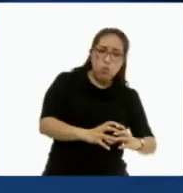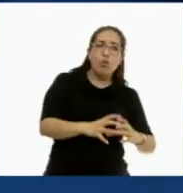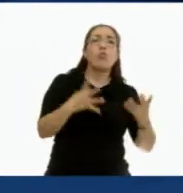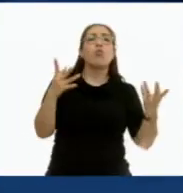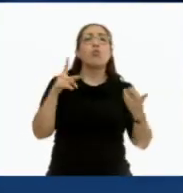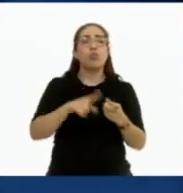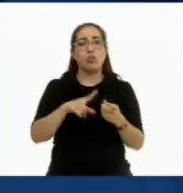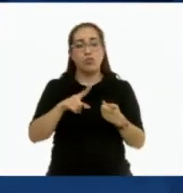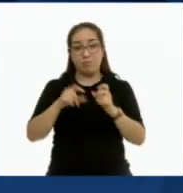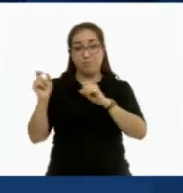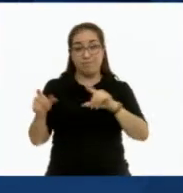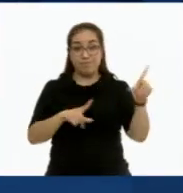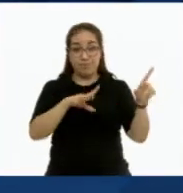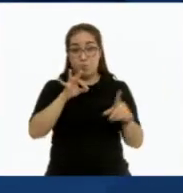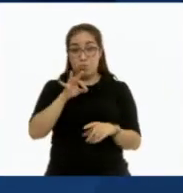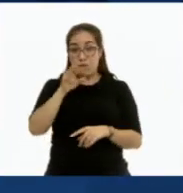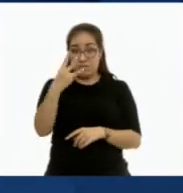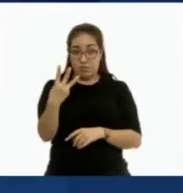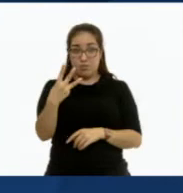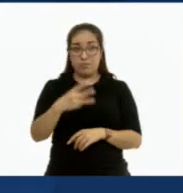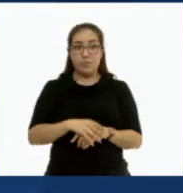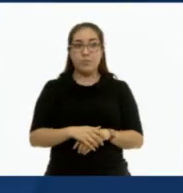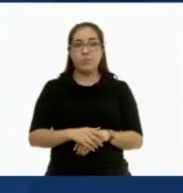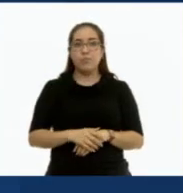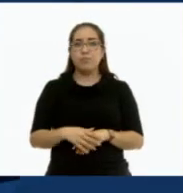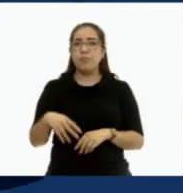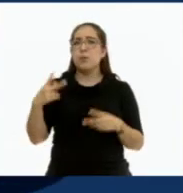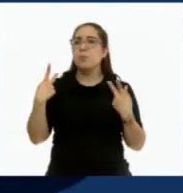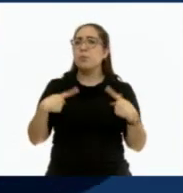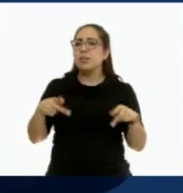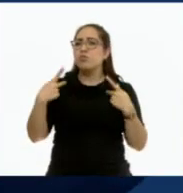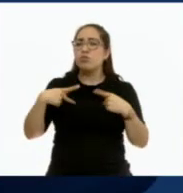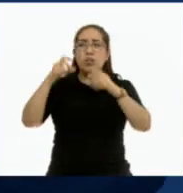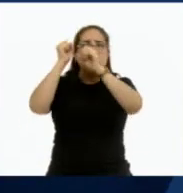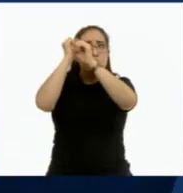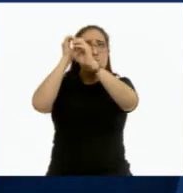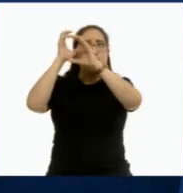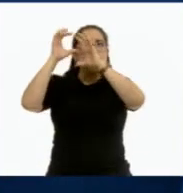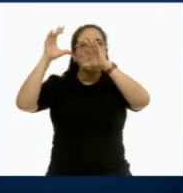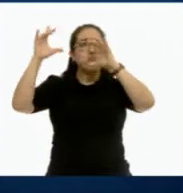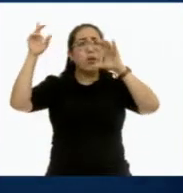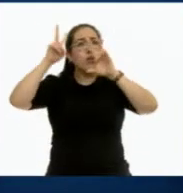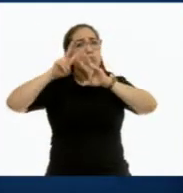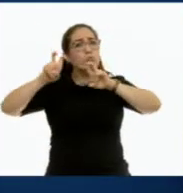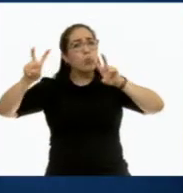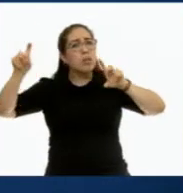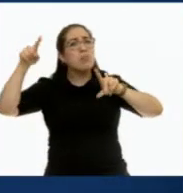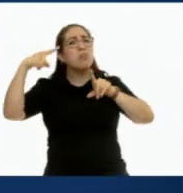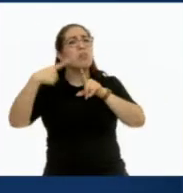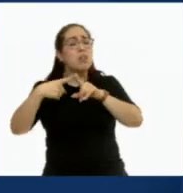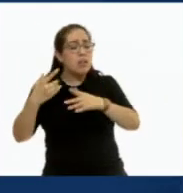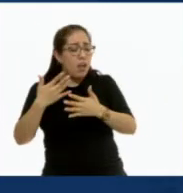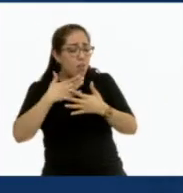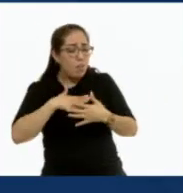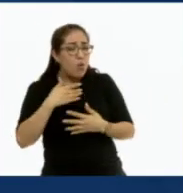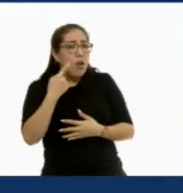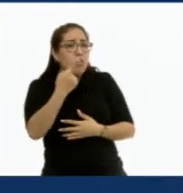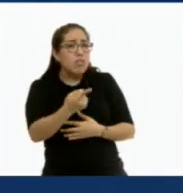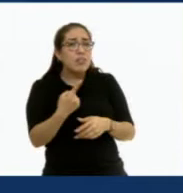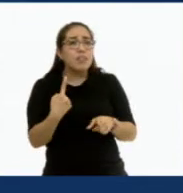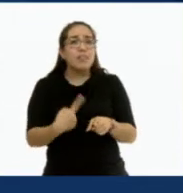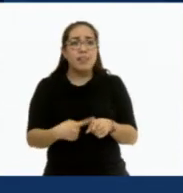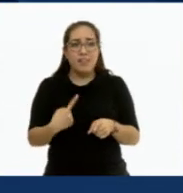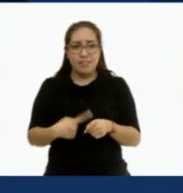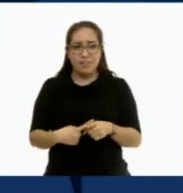43. ¿Quién era aquella que te amó en el sueño cuando dormías? ¿Dónde van las cosas del